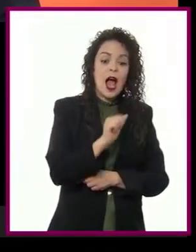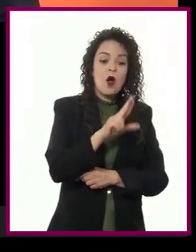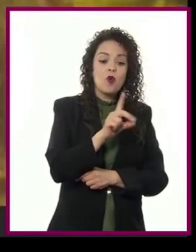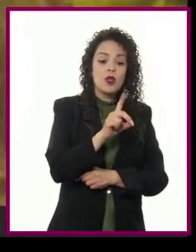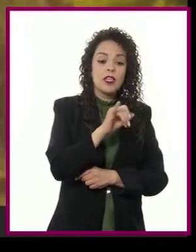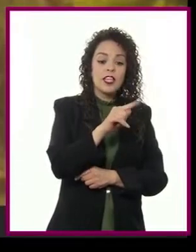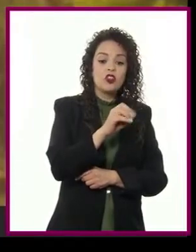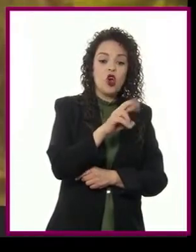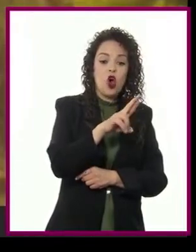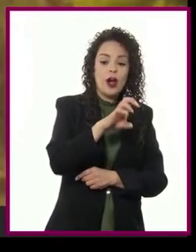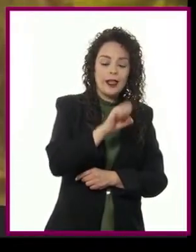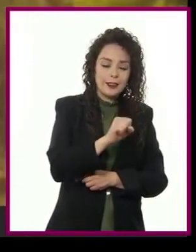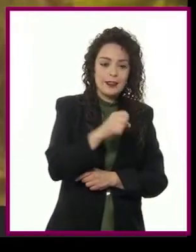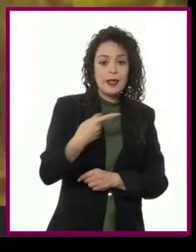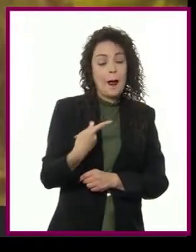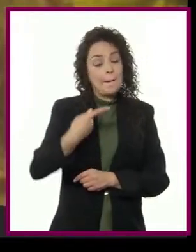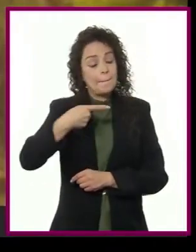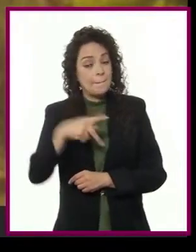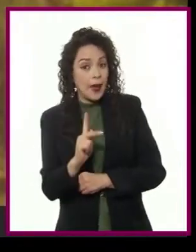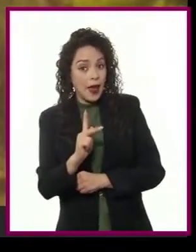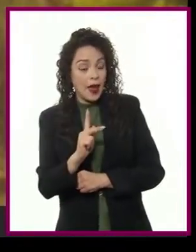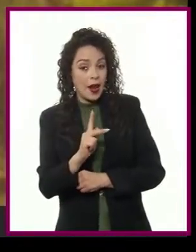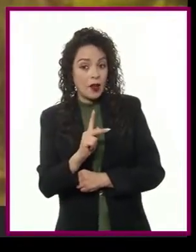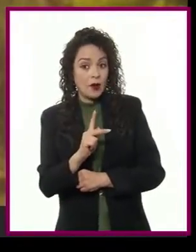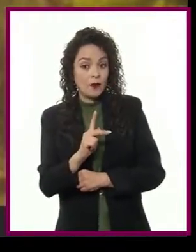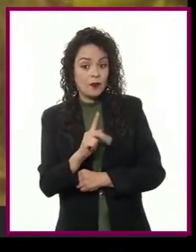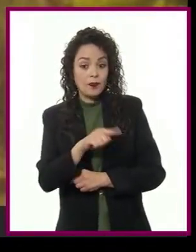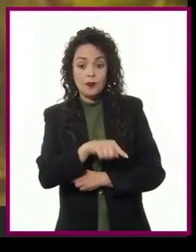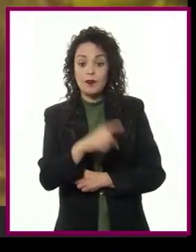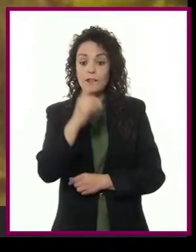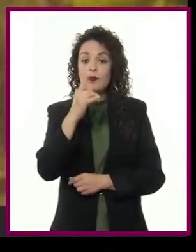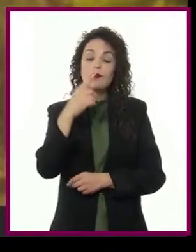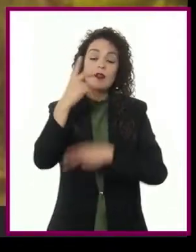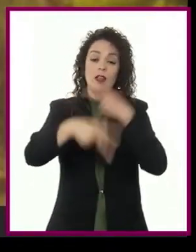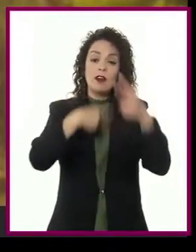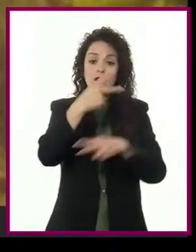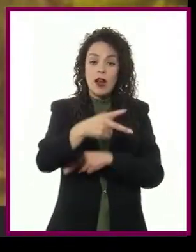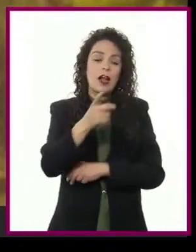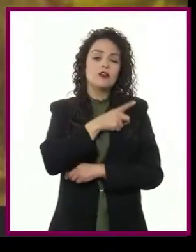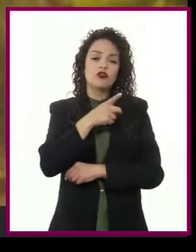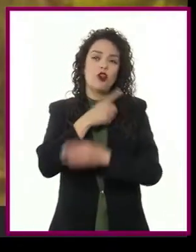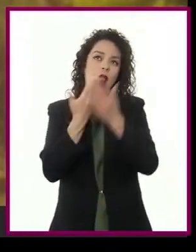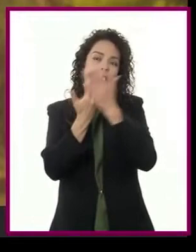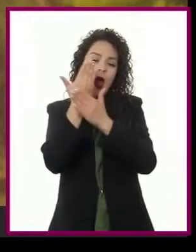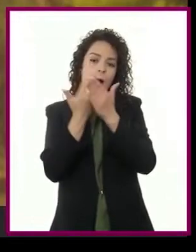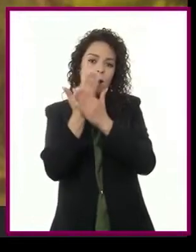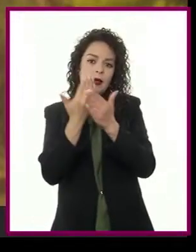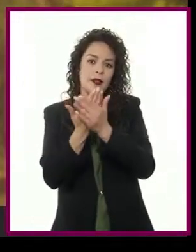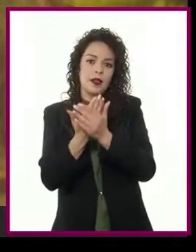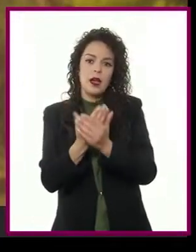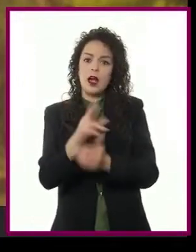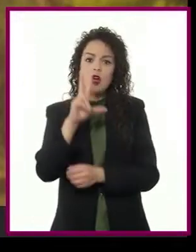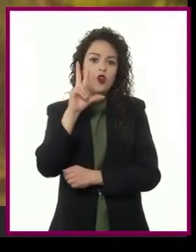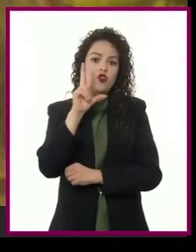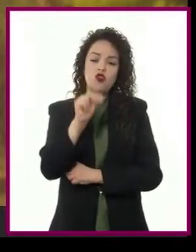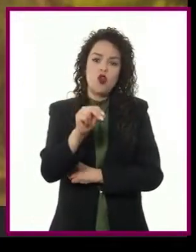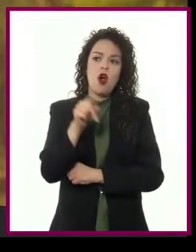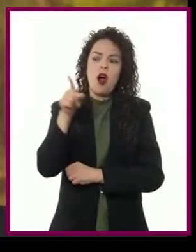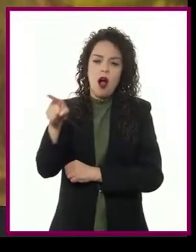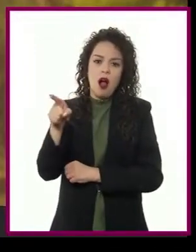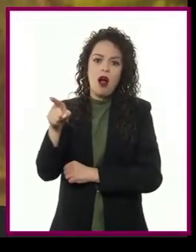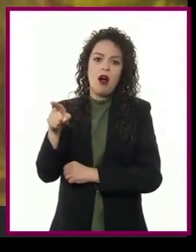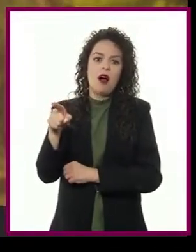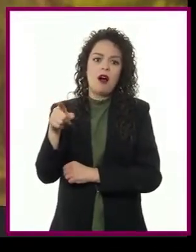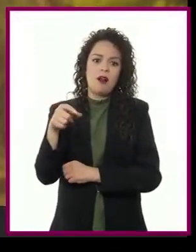auditores. Sin embargo, estos solo asistían durante el día y no se les exigía, como el resto de las